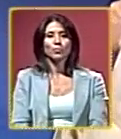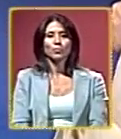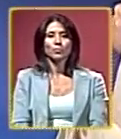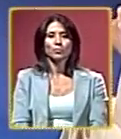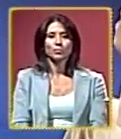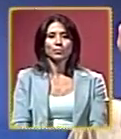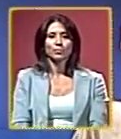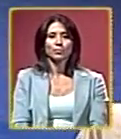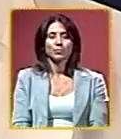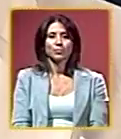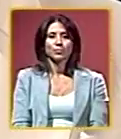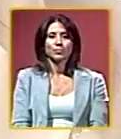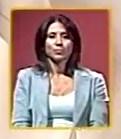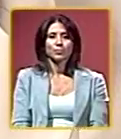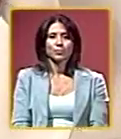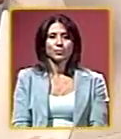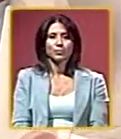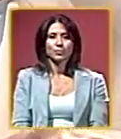favor.